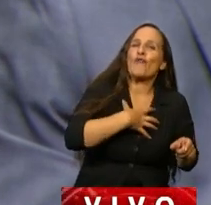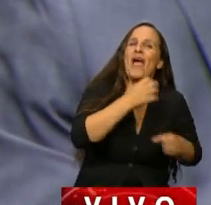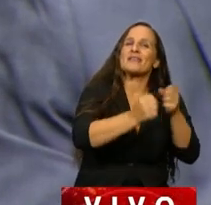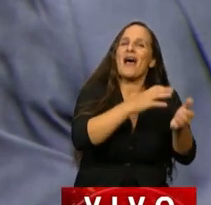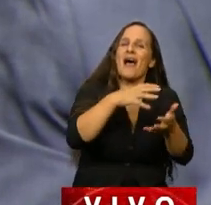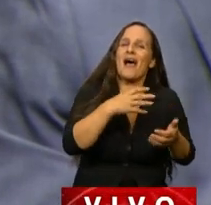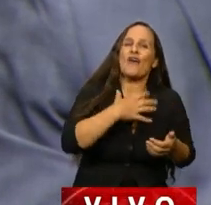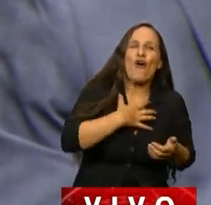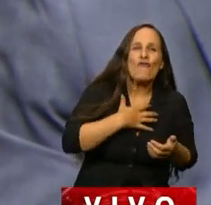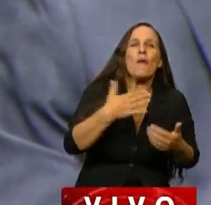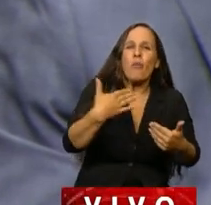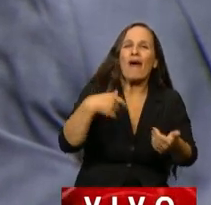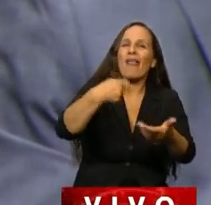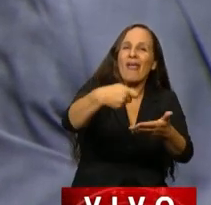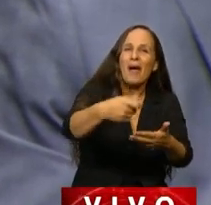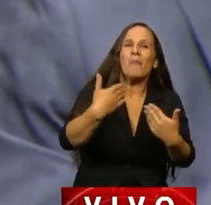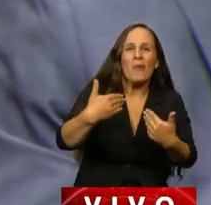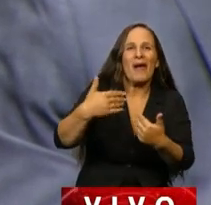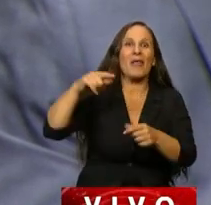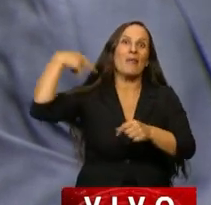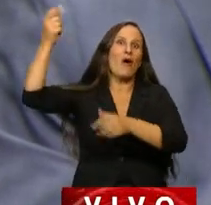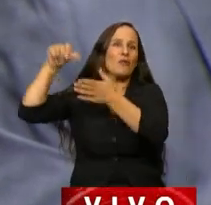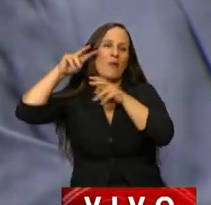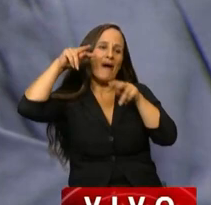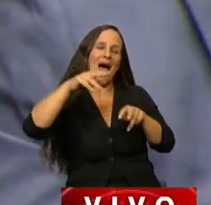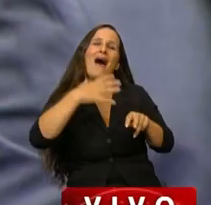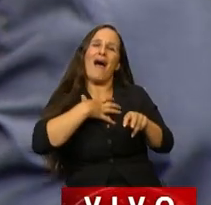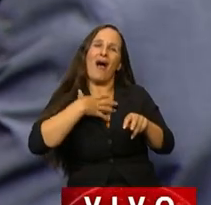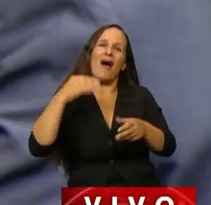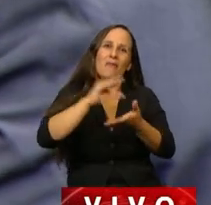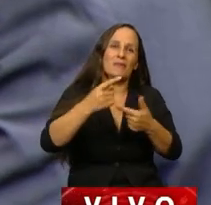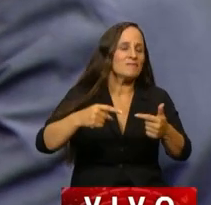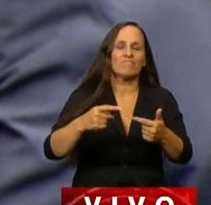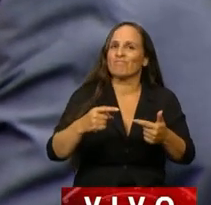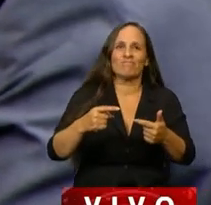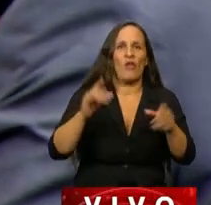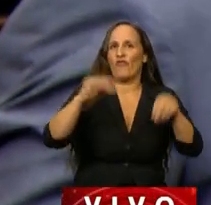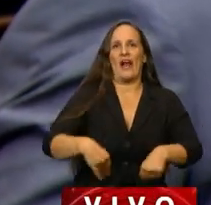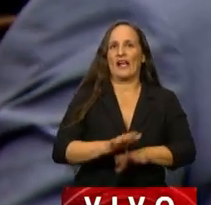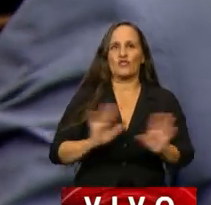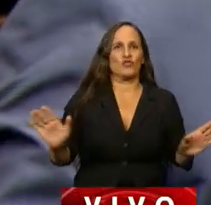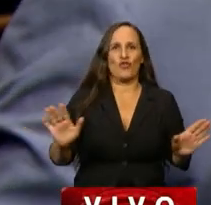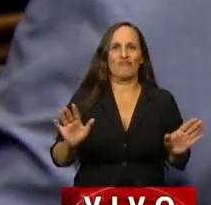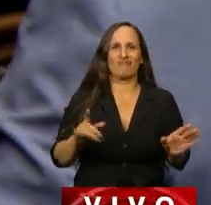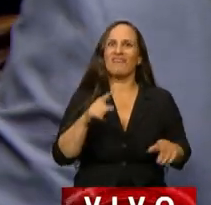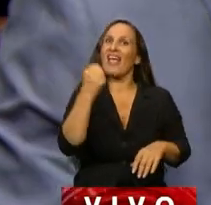viabilidad fiscal y externa y en propiciar